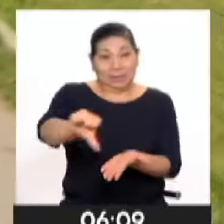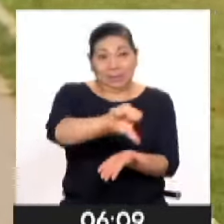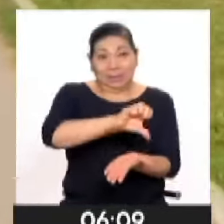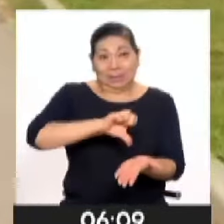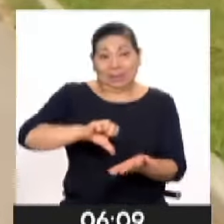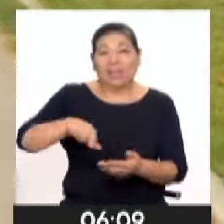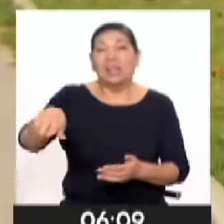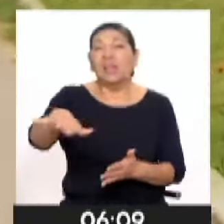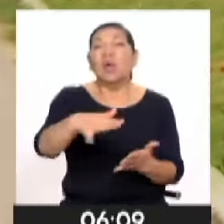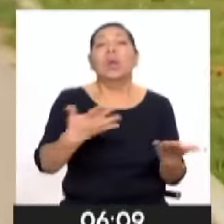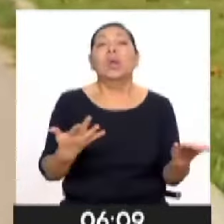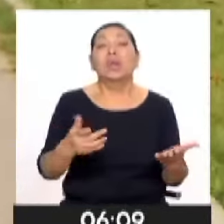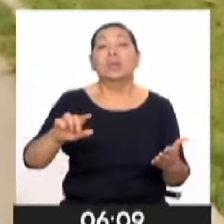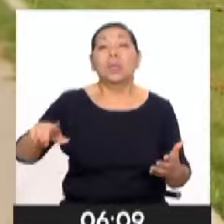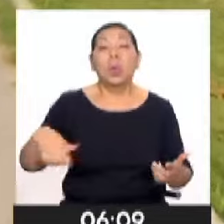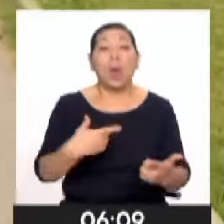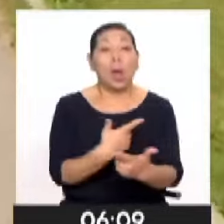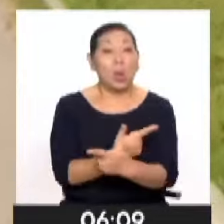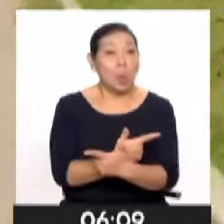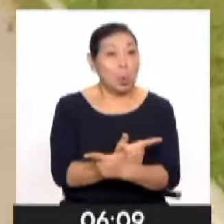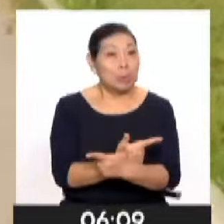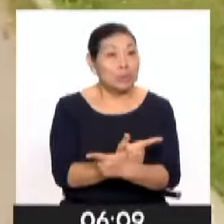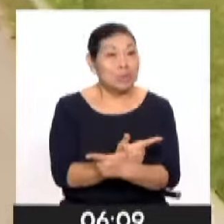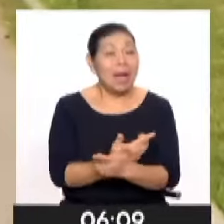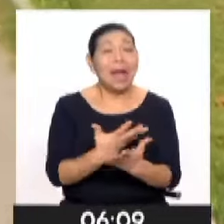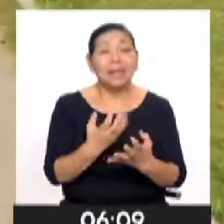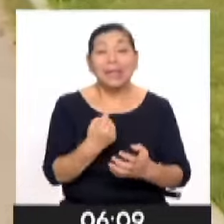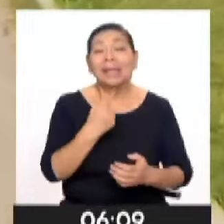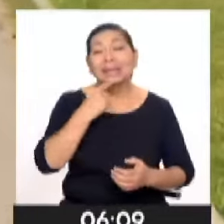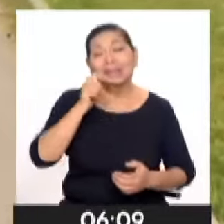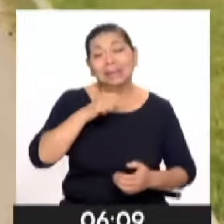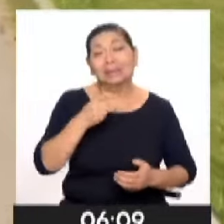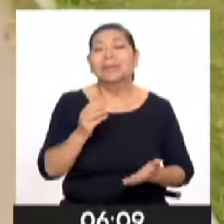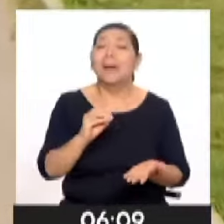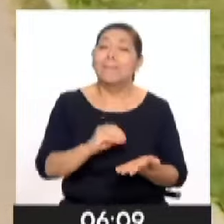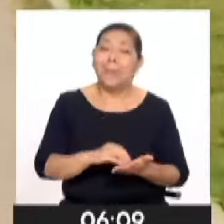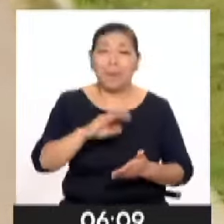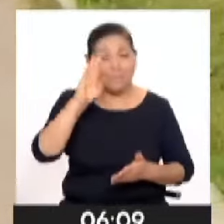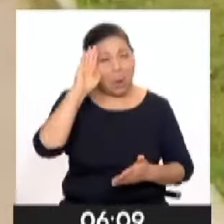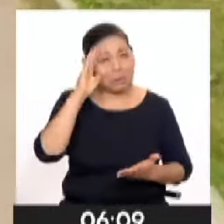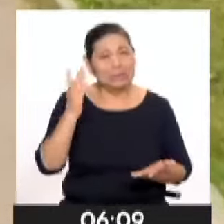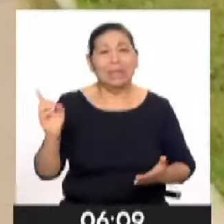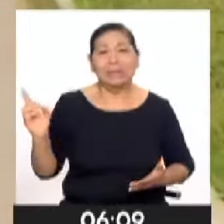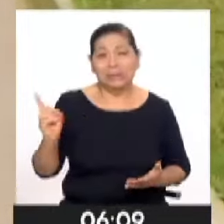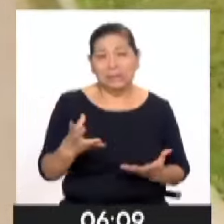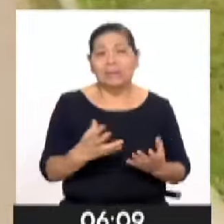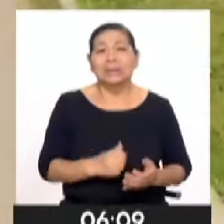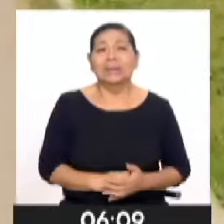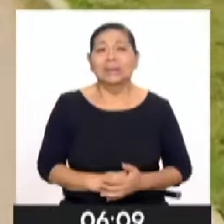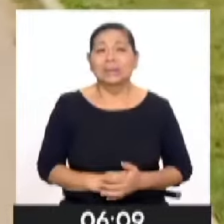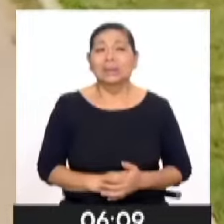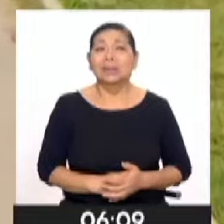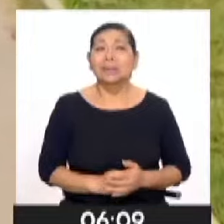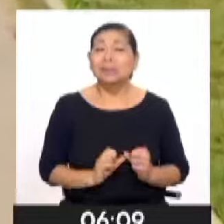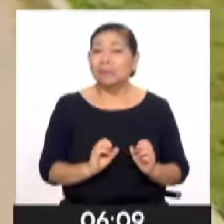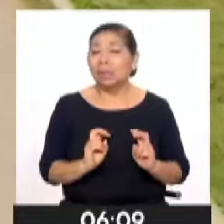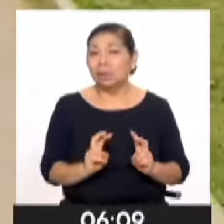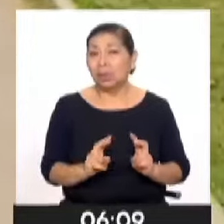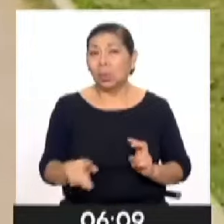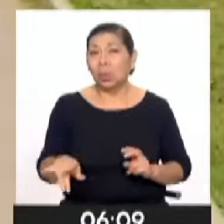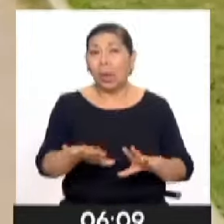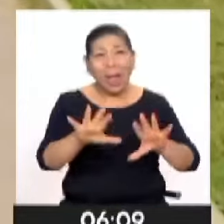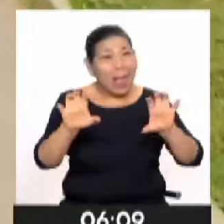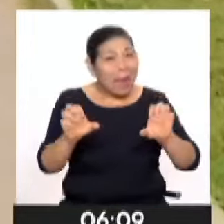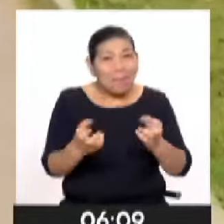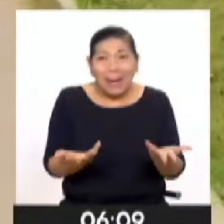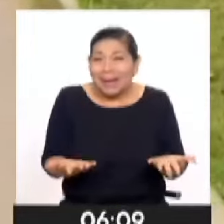viven los vecinos de San Juan de lurigancho ellos piden mayor presencia policial y bueno a pesar de que en este Distrito se ha declarado el